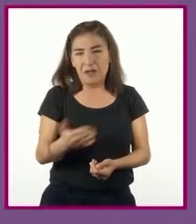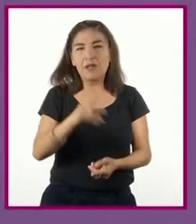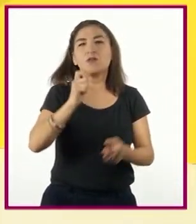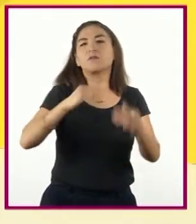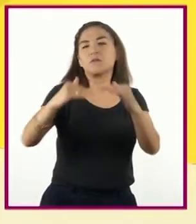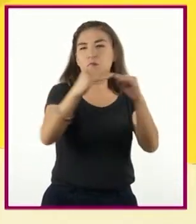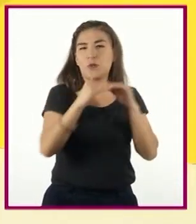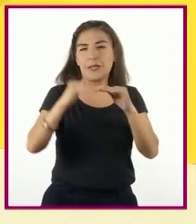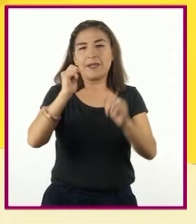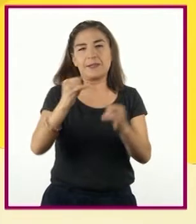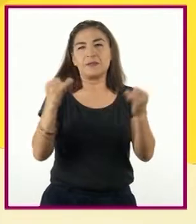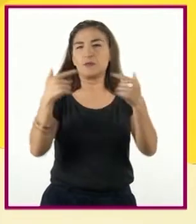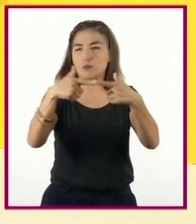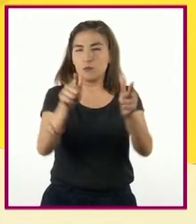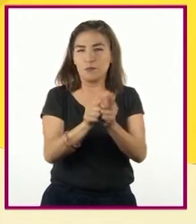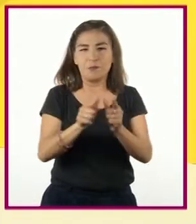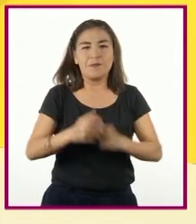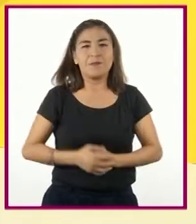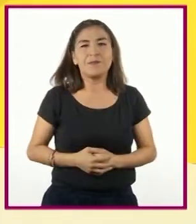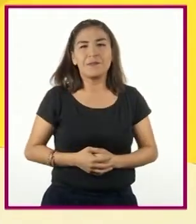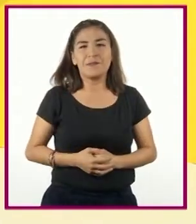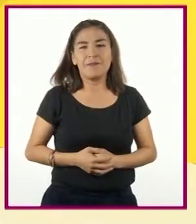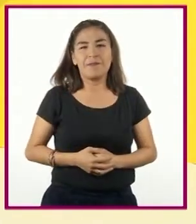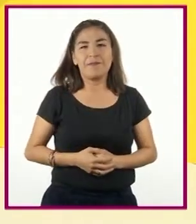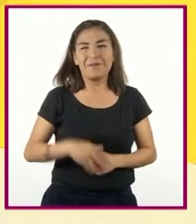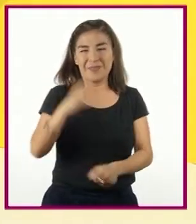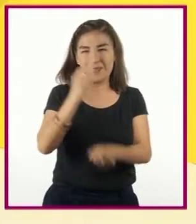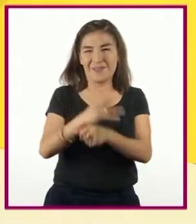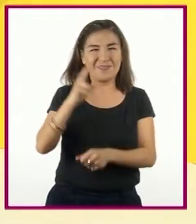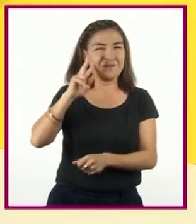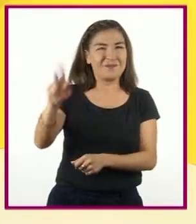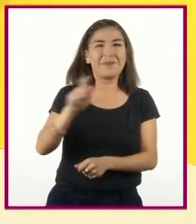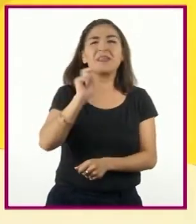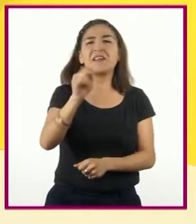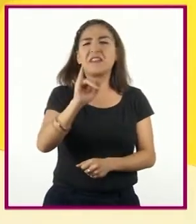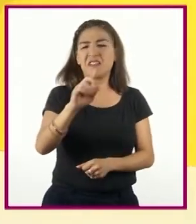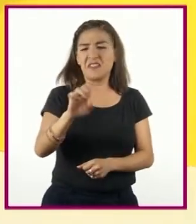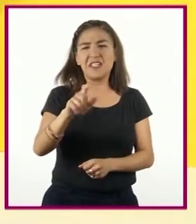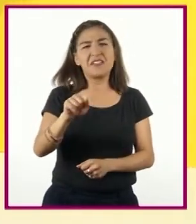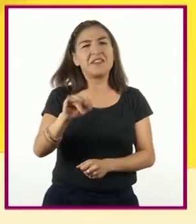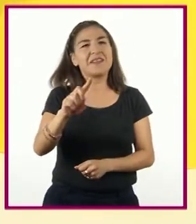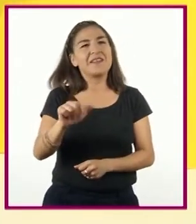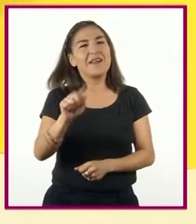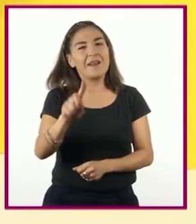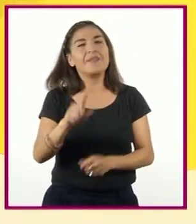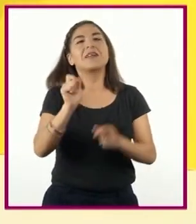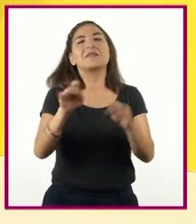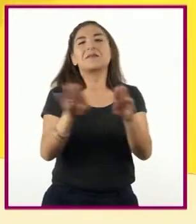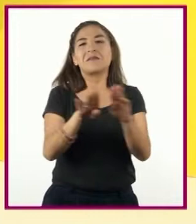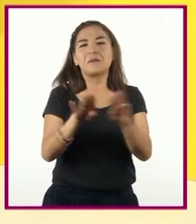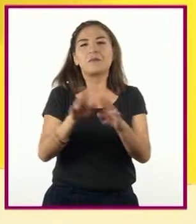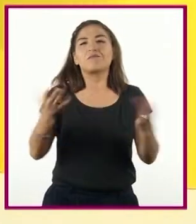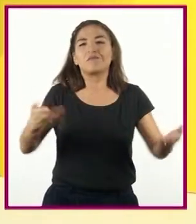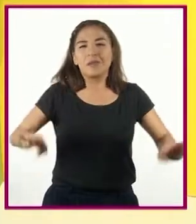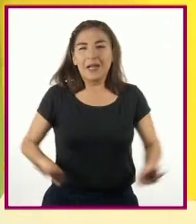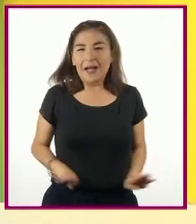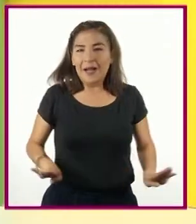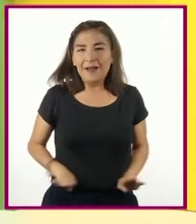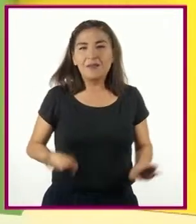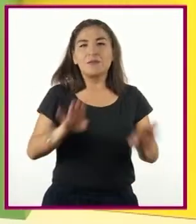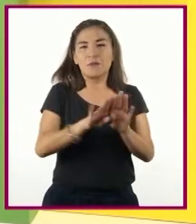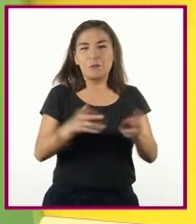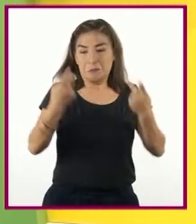iguales. Como apreciaron, la identidad es el conjunto de rasgos o